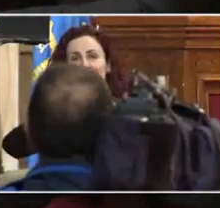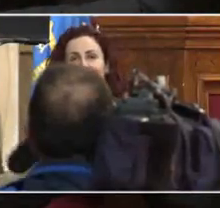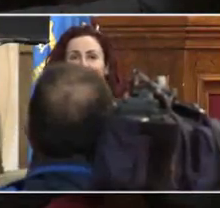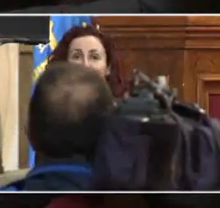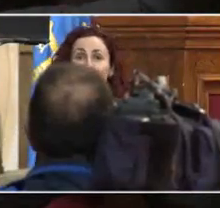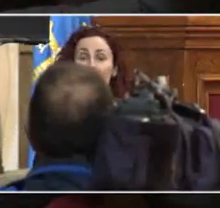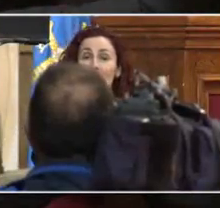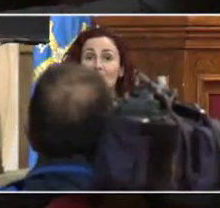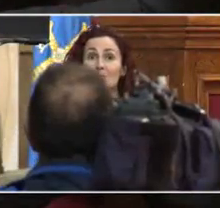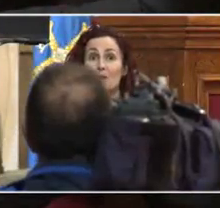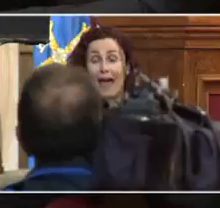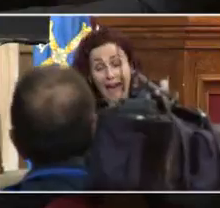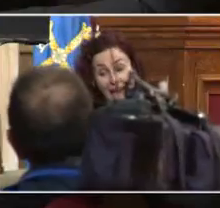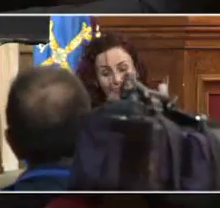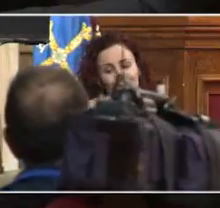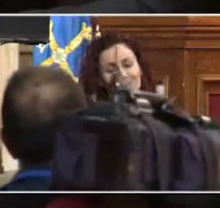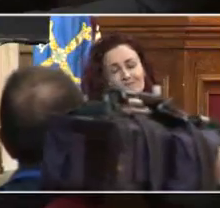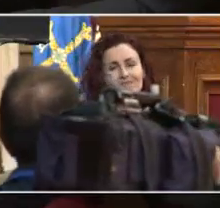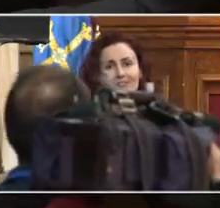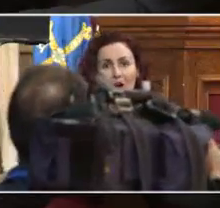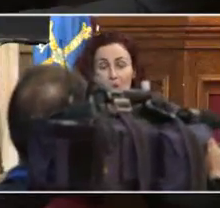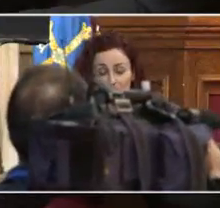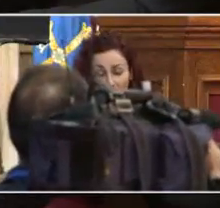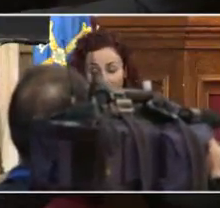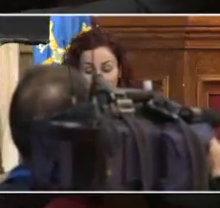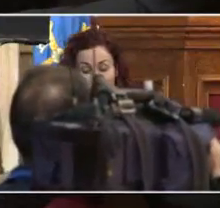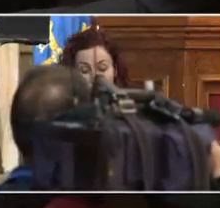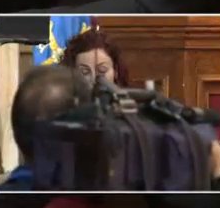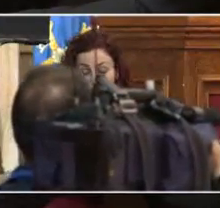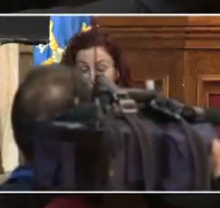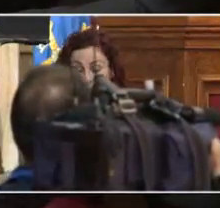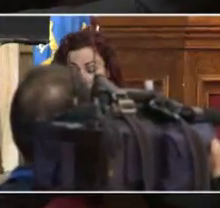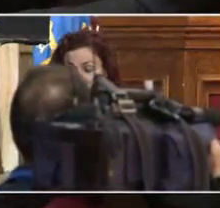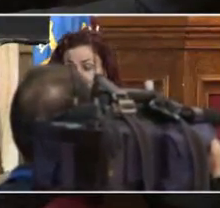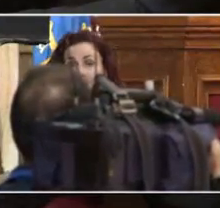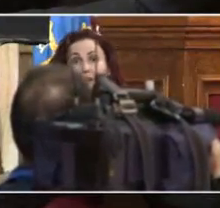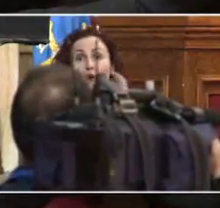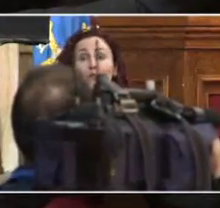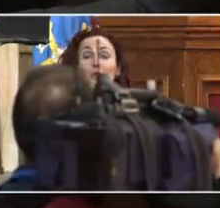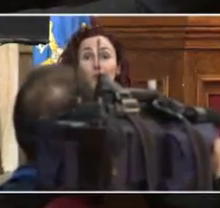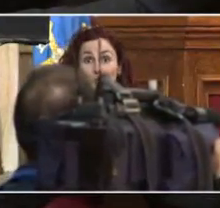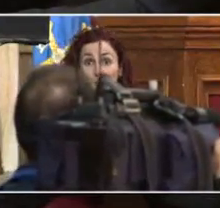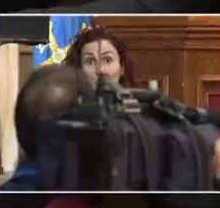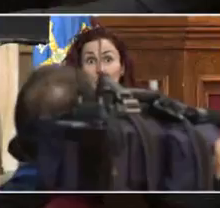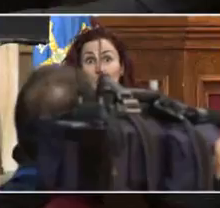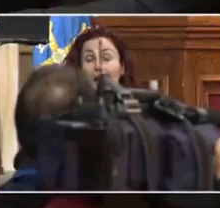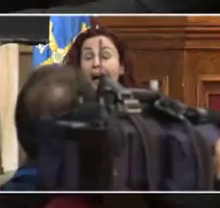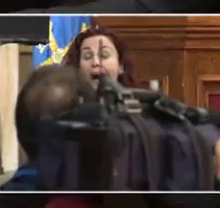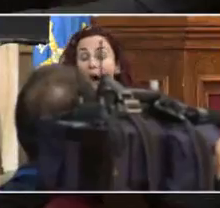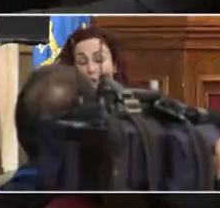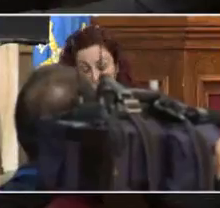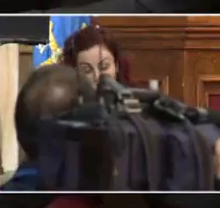si tienen el tríptico de este programa, pueden ver en el apartado bibliográfico que la obra de Johann Sebastian Mastro Piero, autobiografía, su